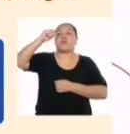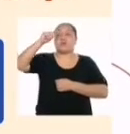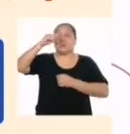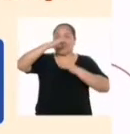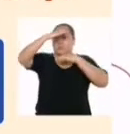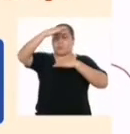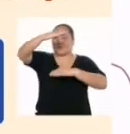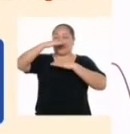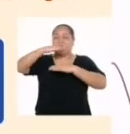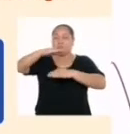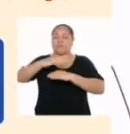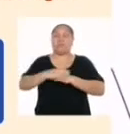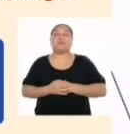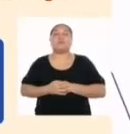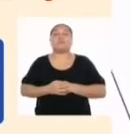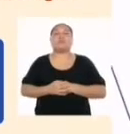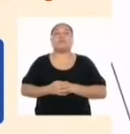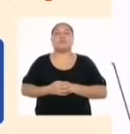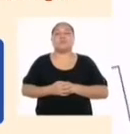alcanzada.